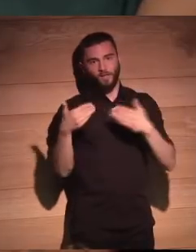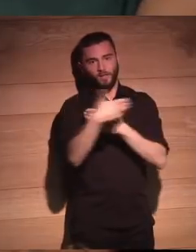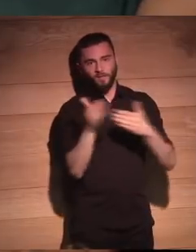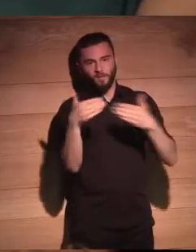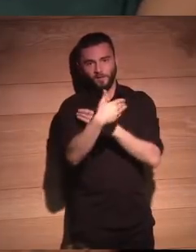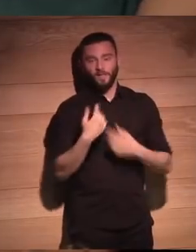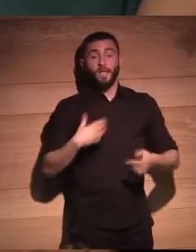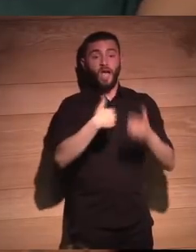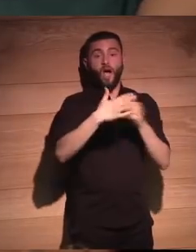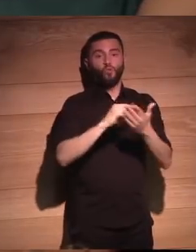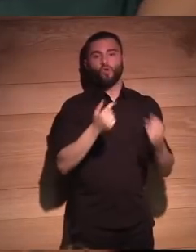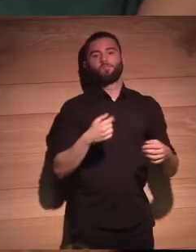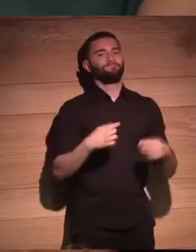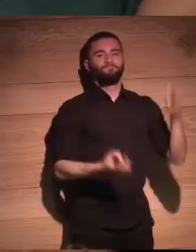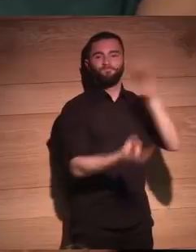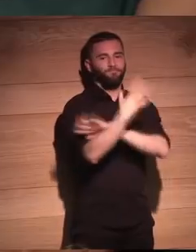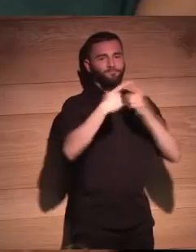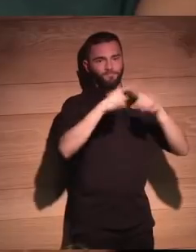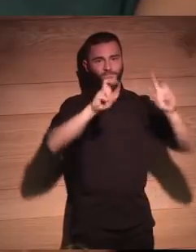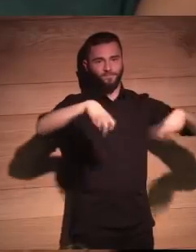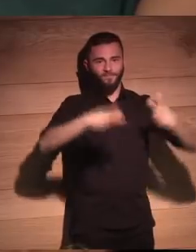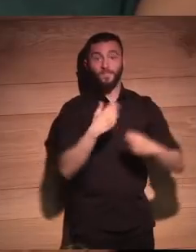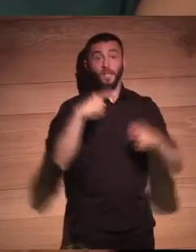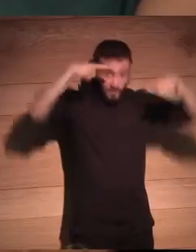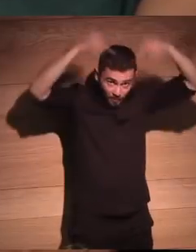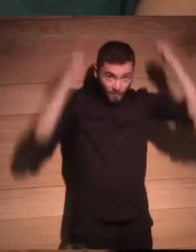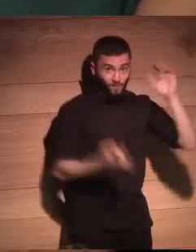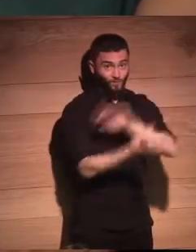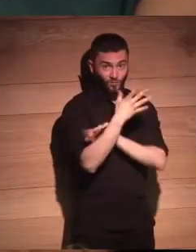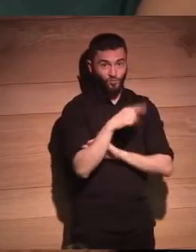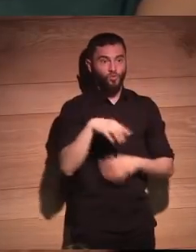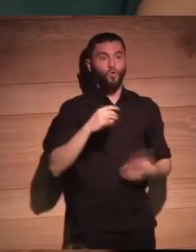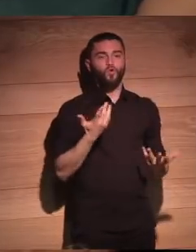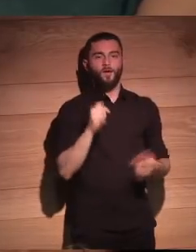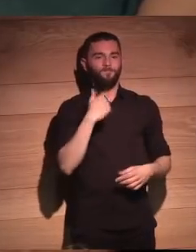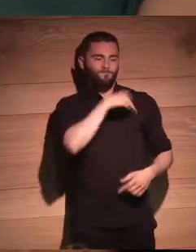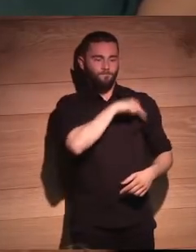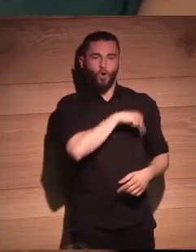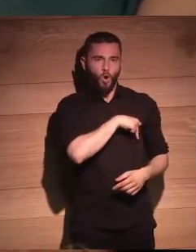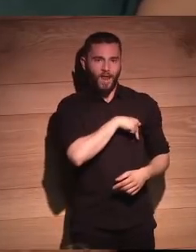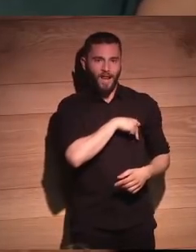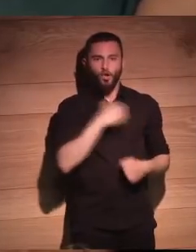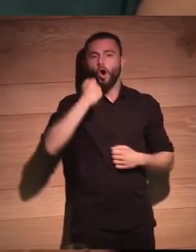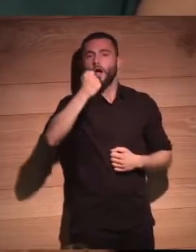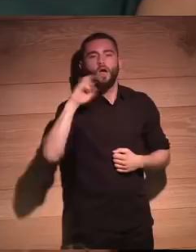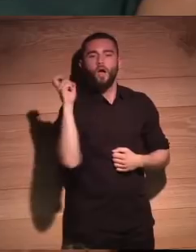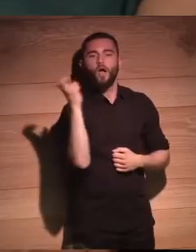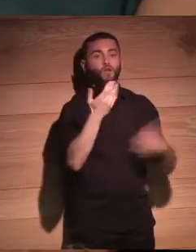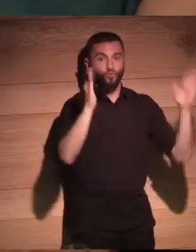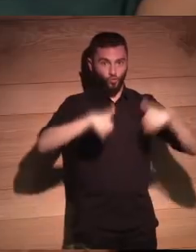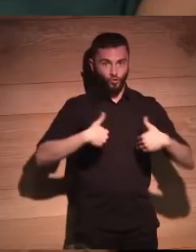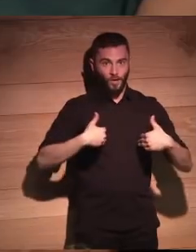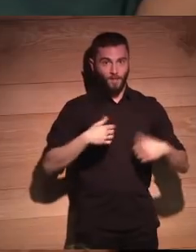nueva, siempre he tenido la duda de que en un principio, cuando surgió Batman, creo que tenía una especie de código moral que no tienen otros superhéroes. Y es